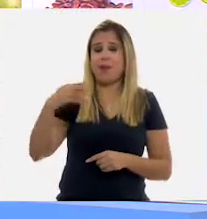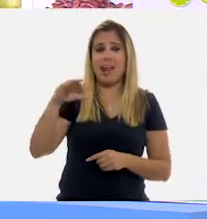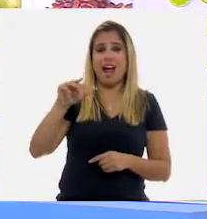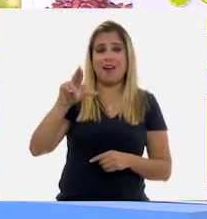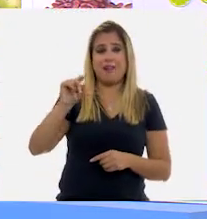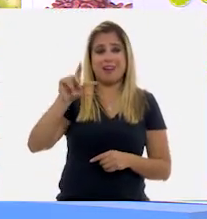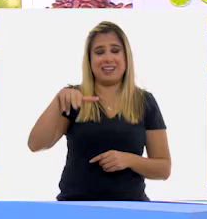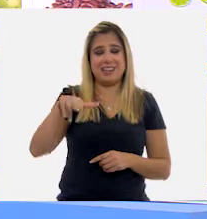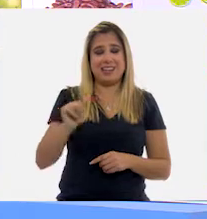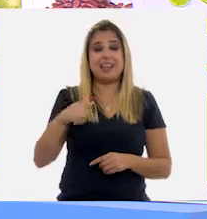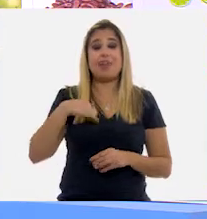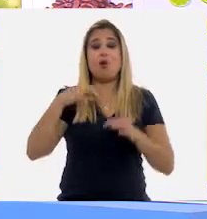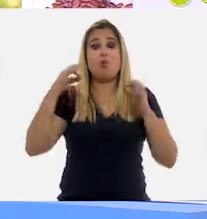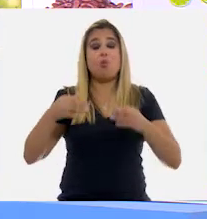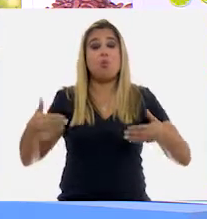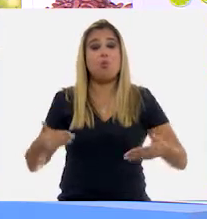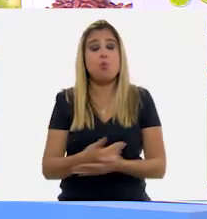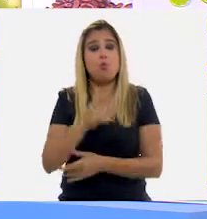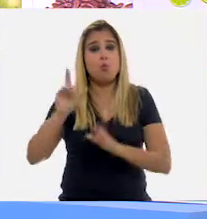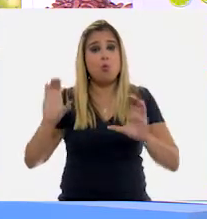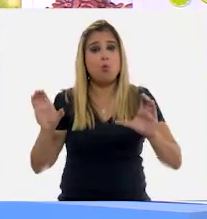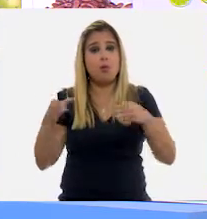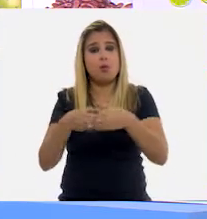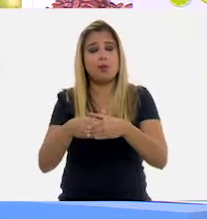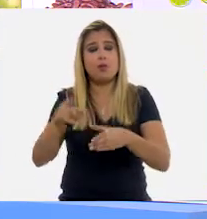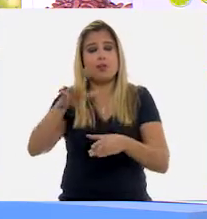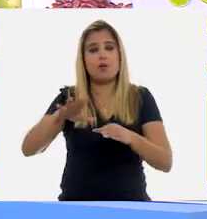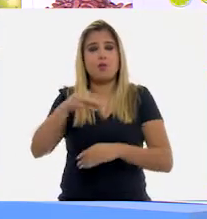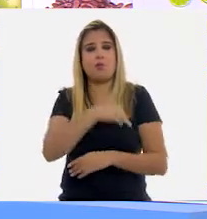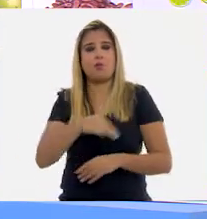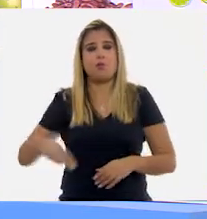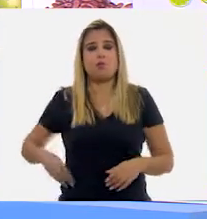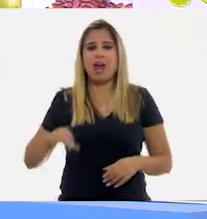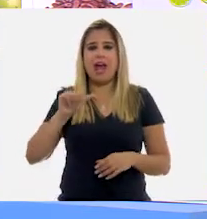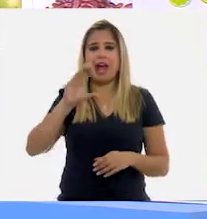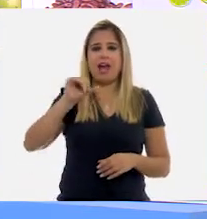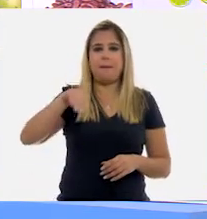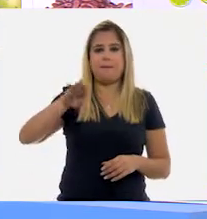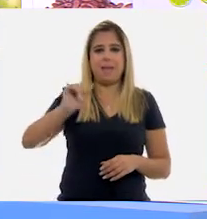Paredes Hernández, soy originaria de la comunidad de Pueblo Nuevo, municipio de Acambay.